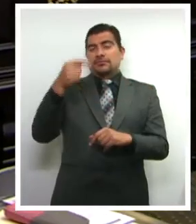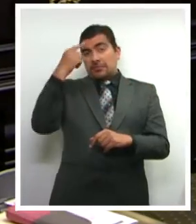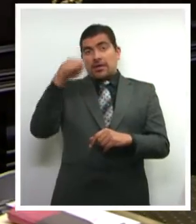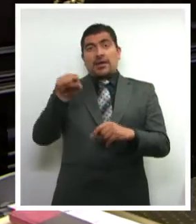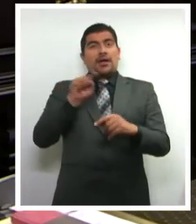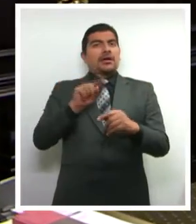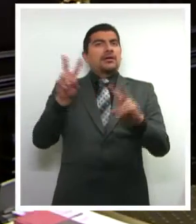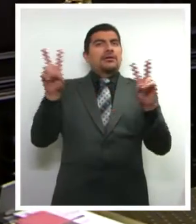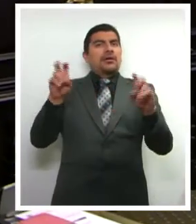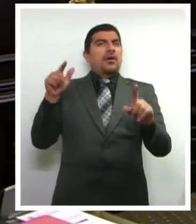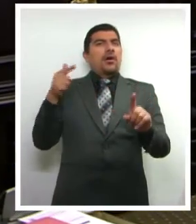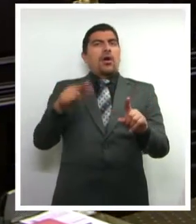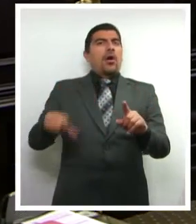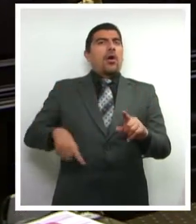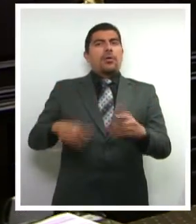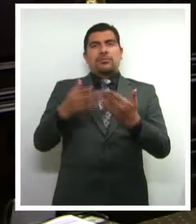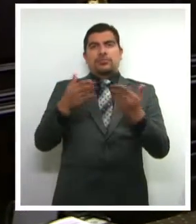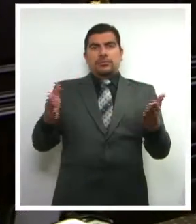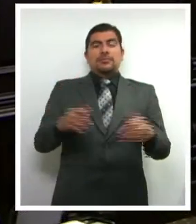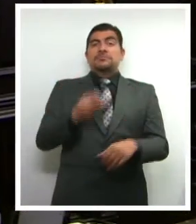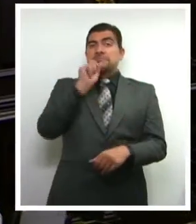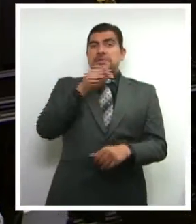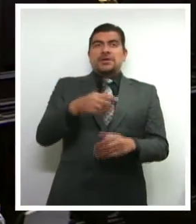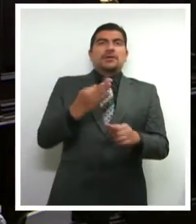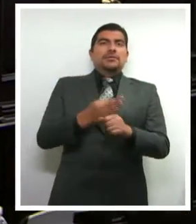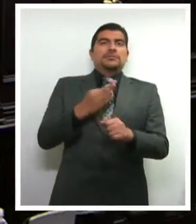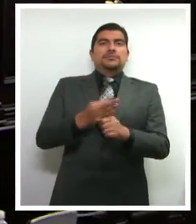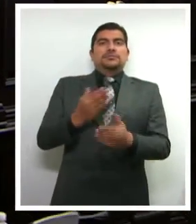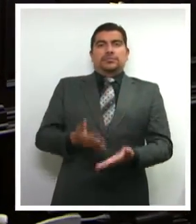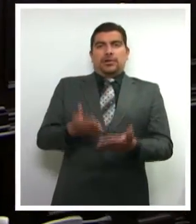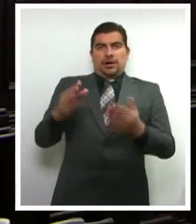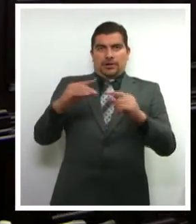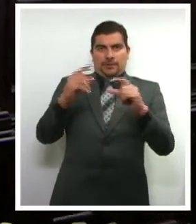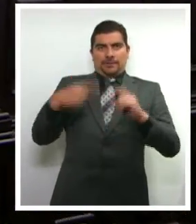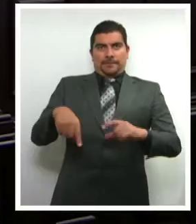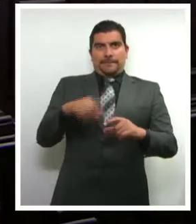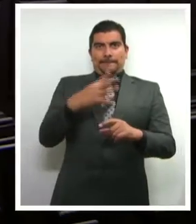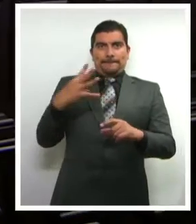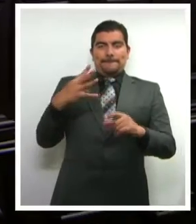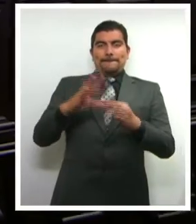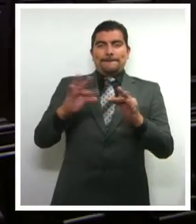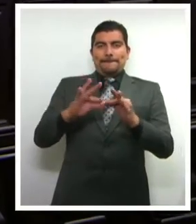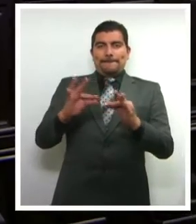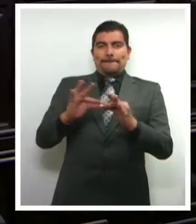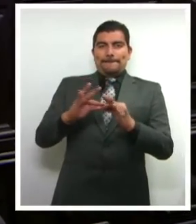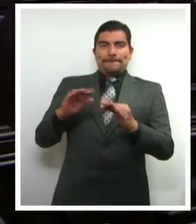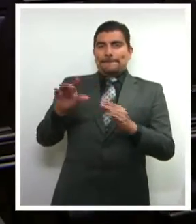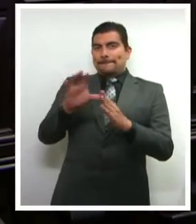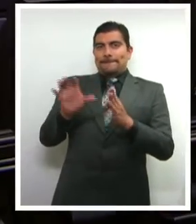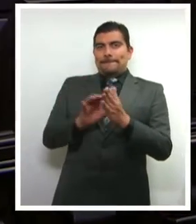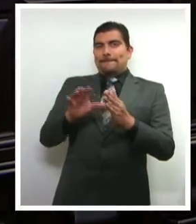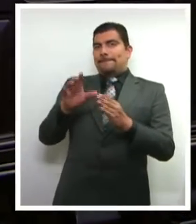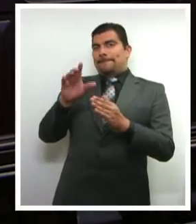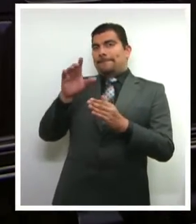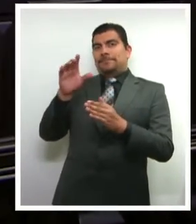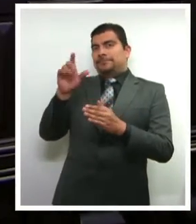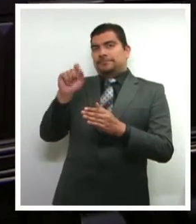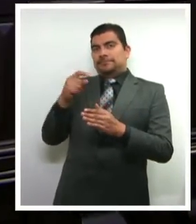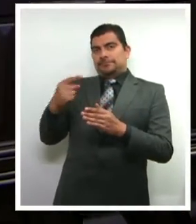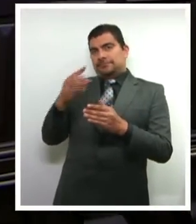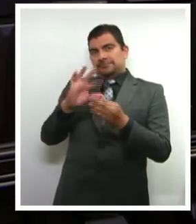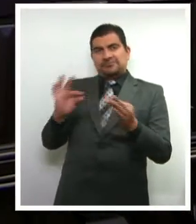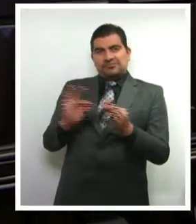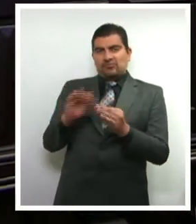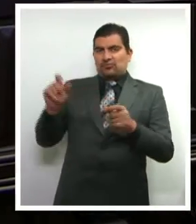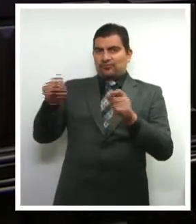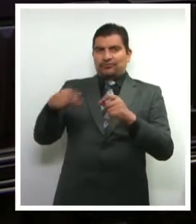del Gobierno Abierto, y se crea un apartado en el título 4, capítulo segundo, después del artículo 37